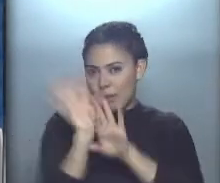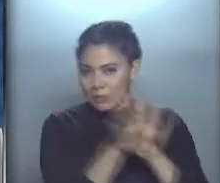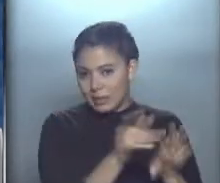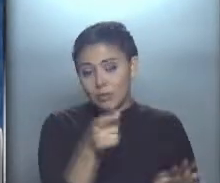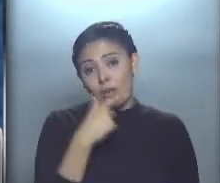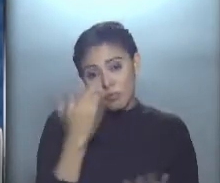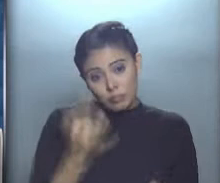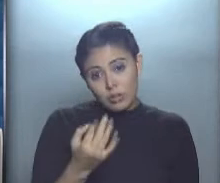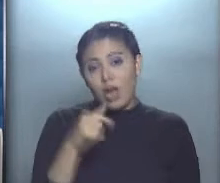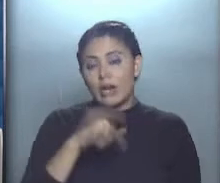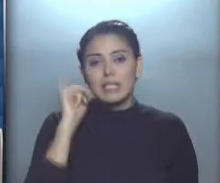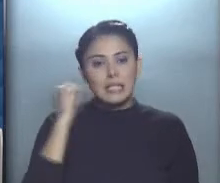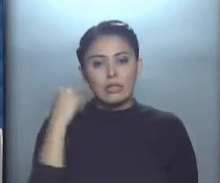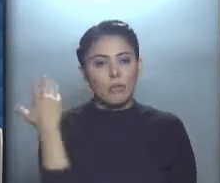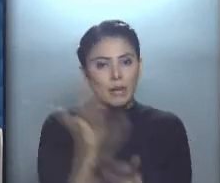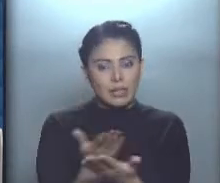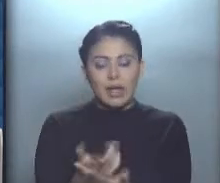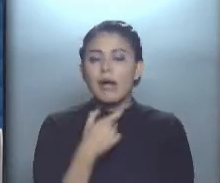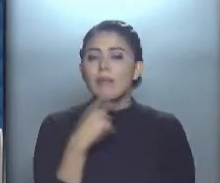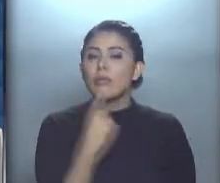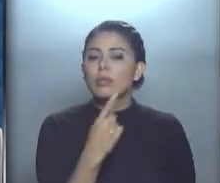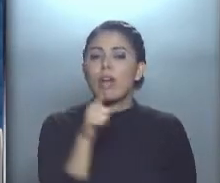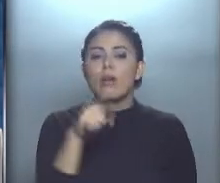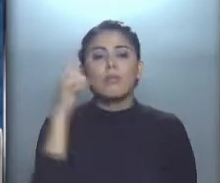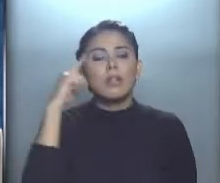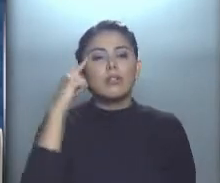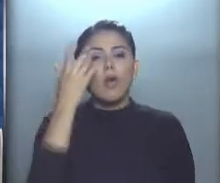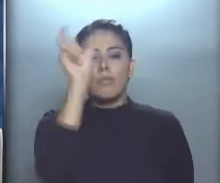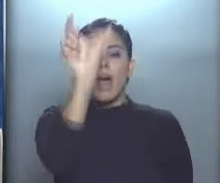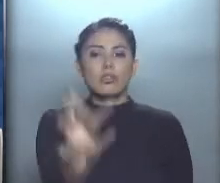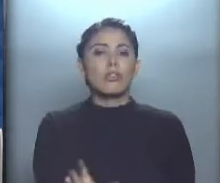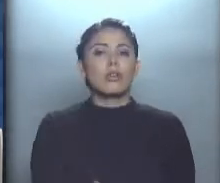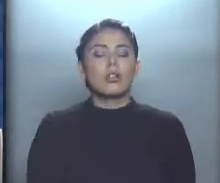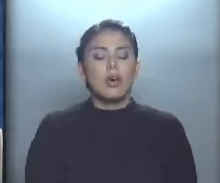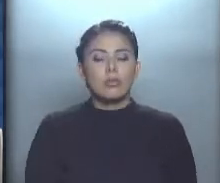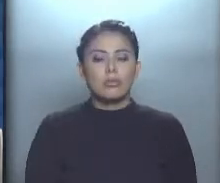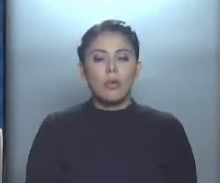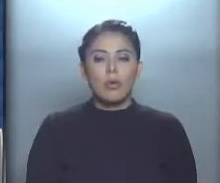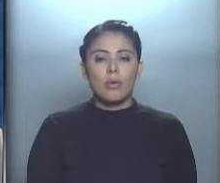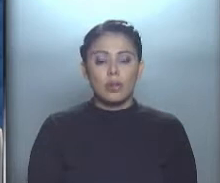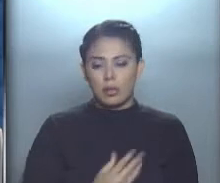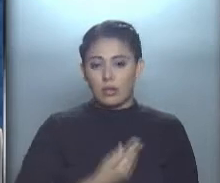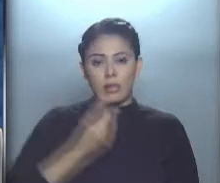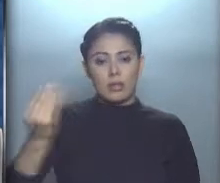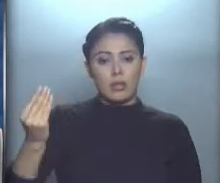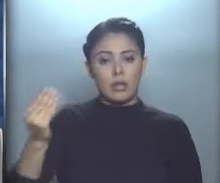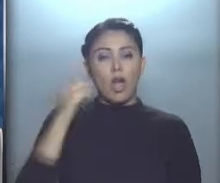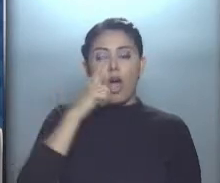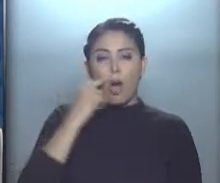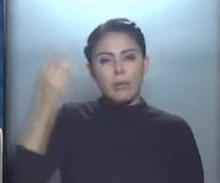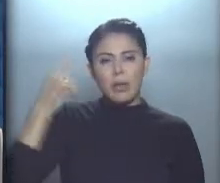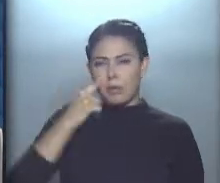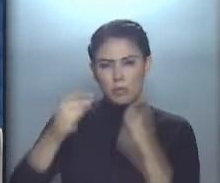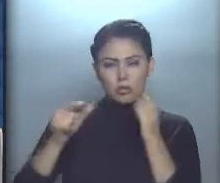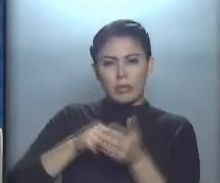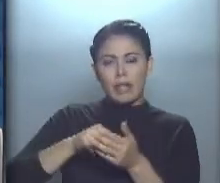amable, ahora ya que sí están presentados los pliegos, quería preguntarle su posición personal al respecto del ascenso de un hombre cuestionado en materia de